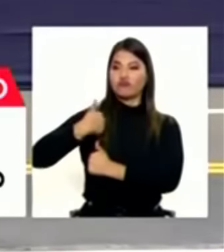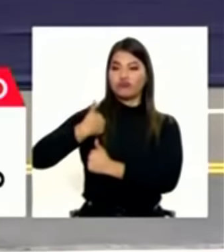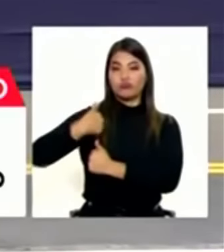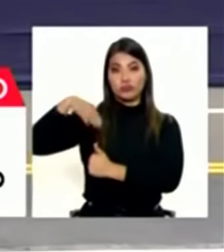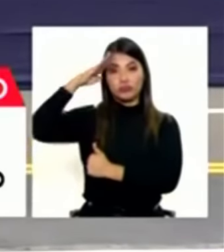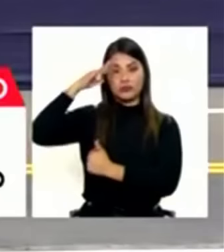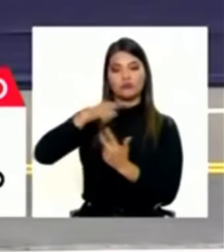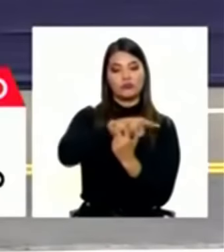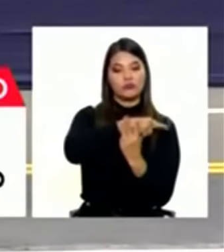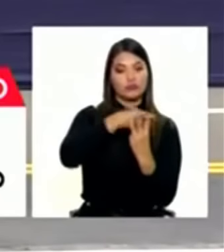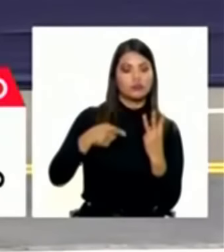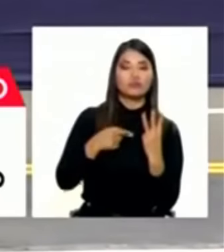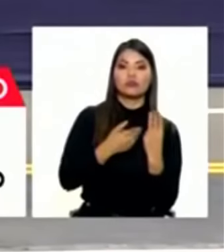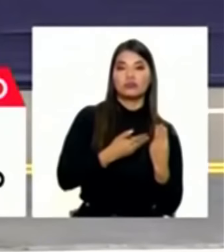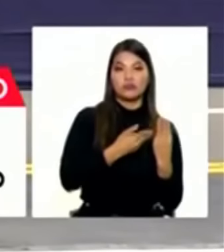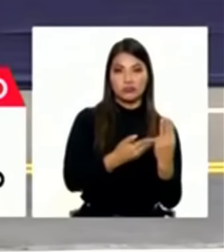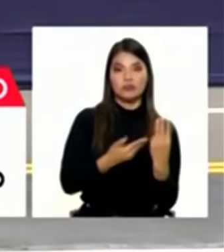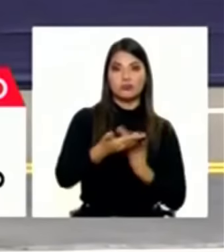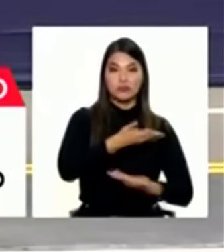Perú. Permiso, señora